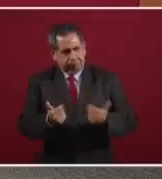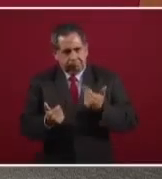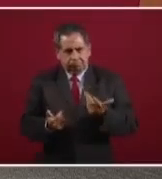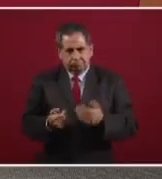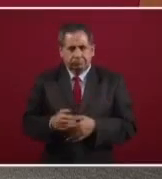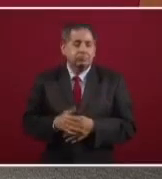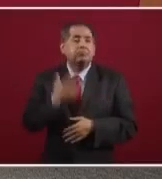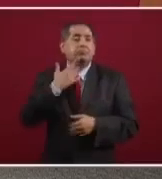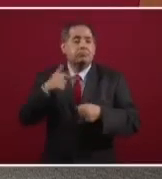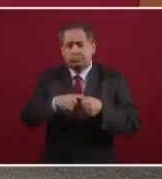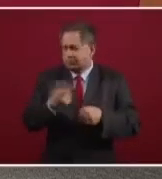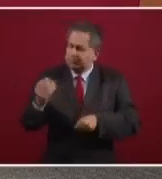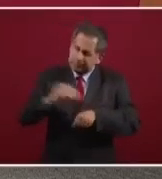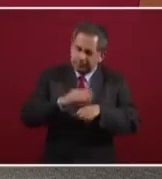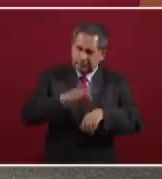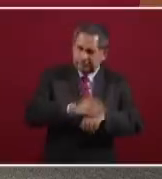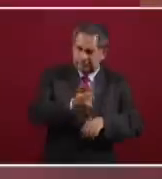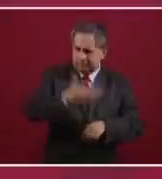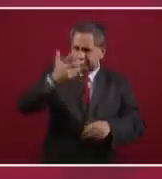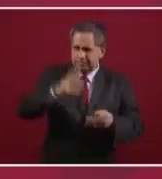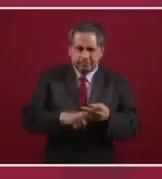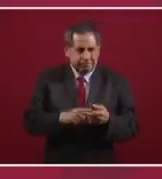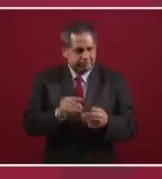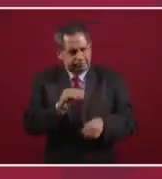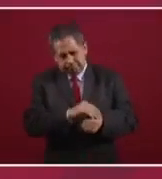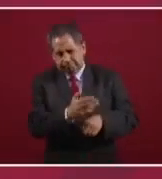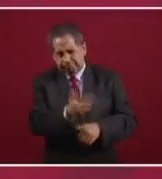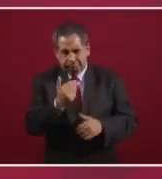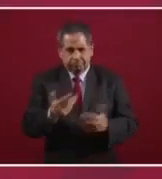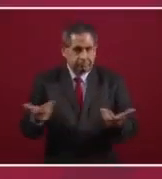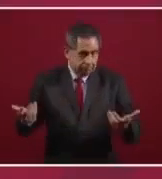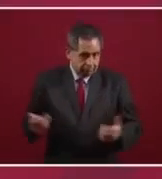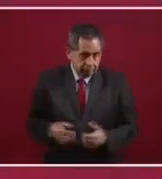aumenta la gasolina, aumenta el precio de la gasolina.